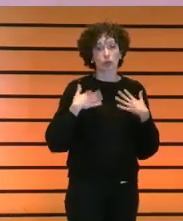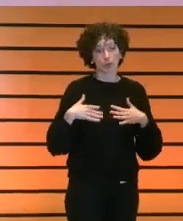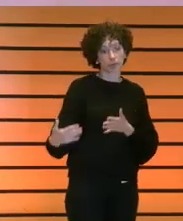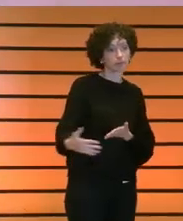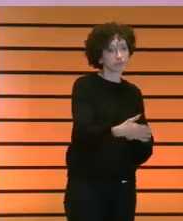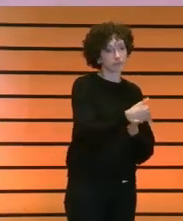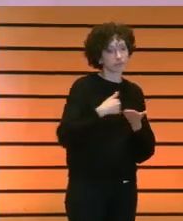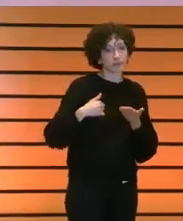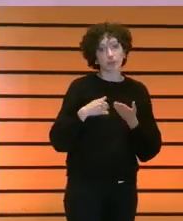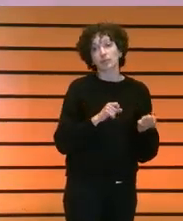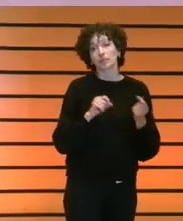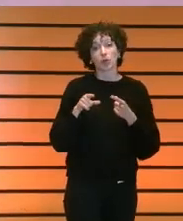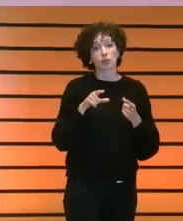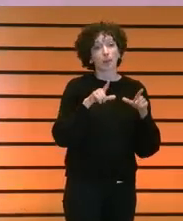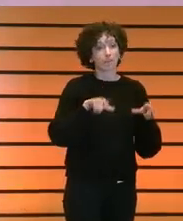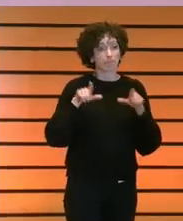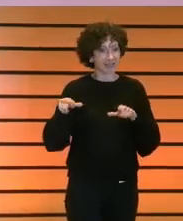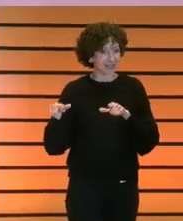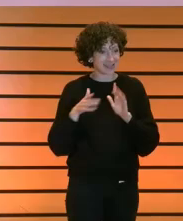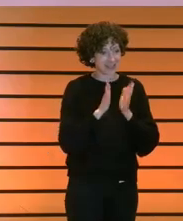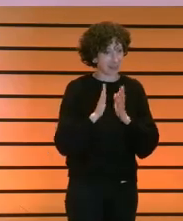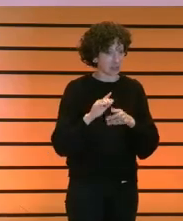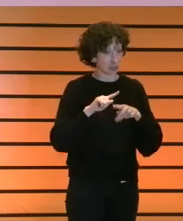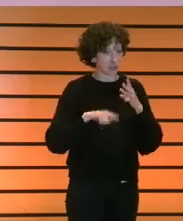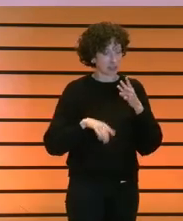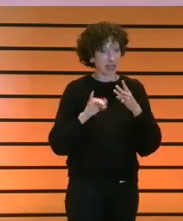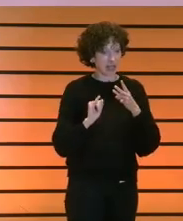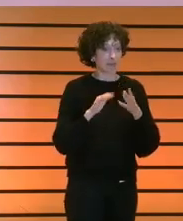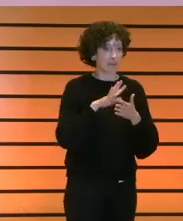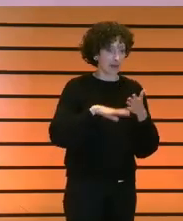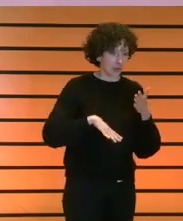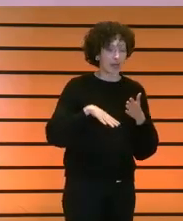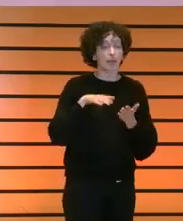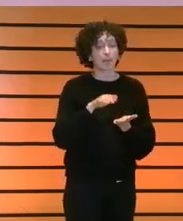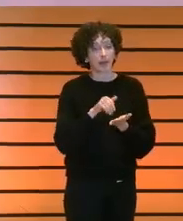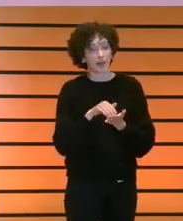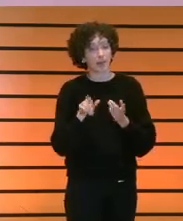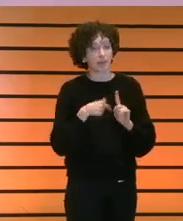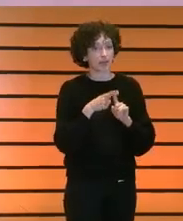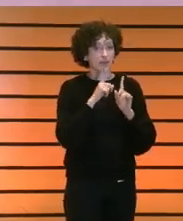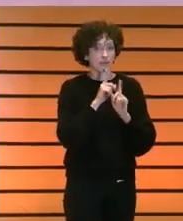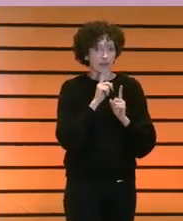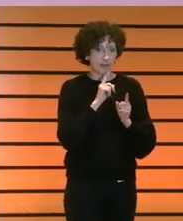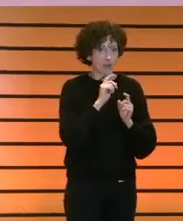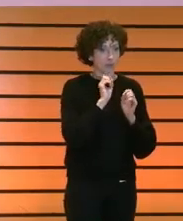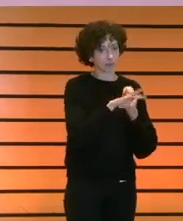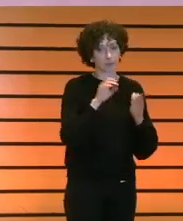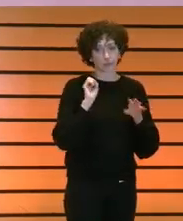una de nuestras tres plantas de tratamiento que tenemos en Barcelona, en Valencia y en Bilbao, y allí pues